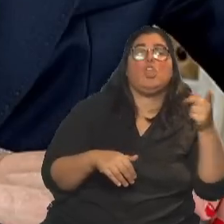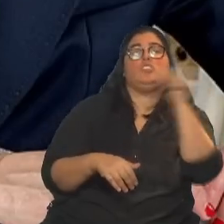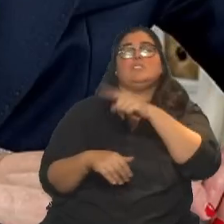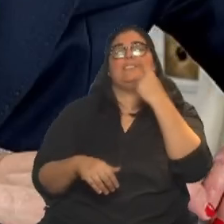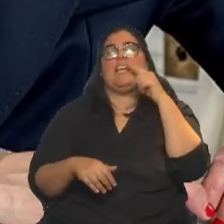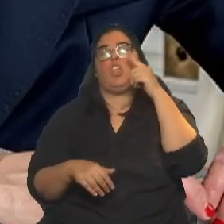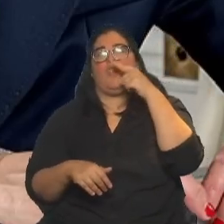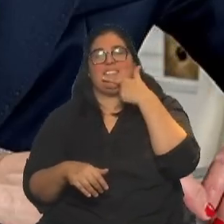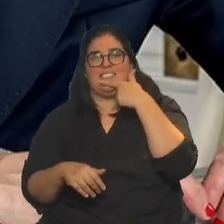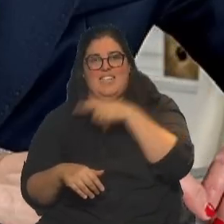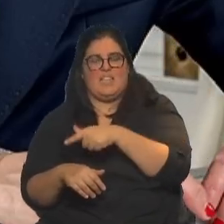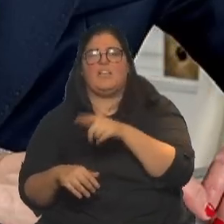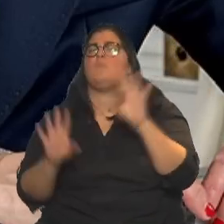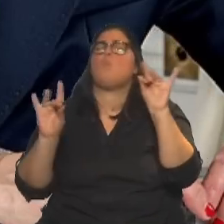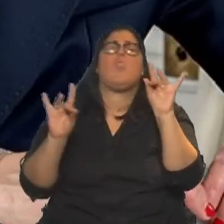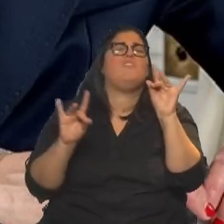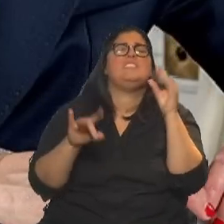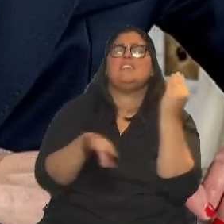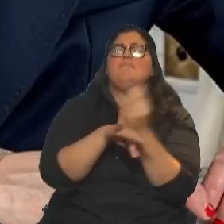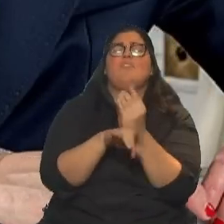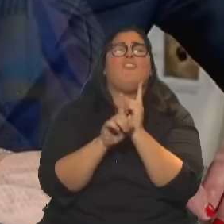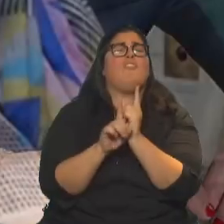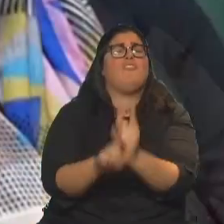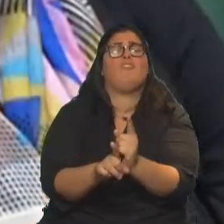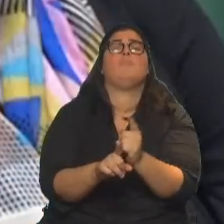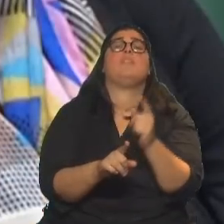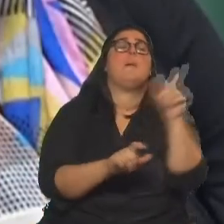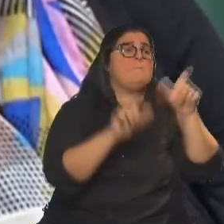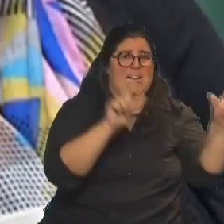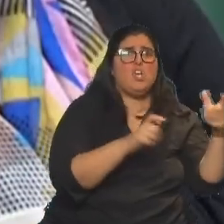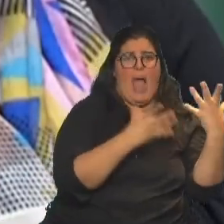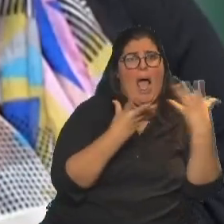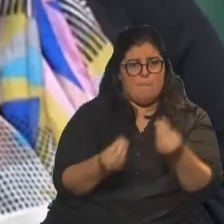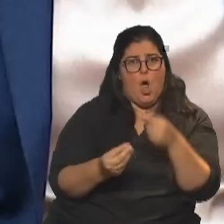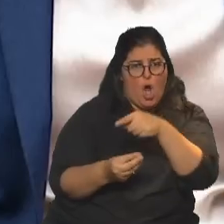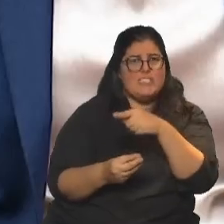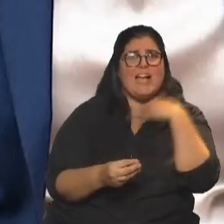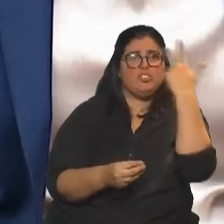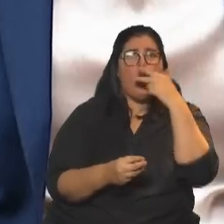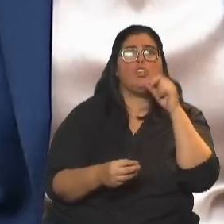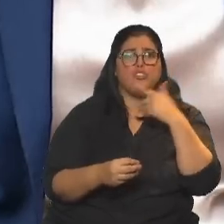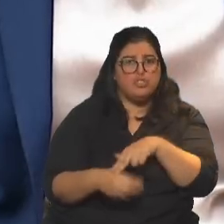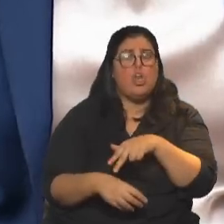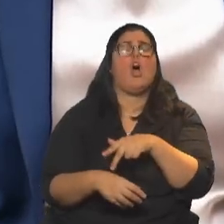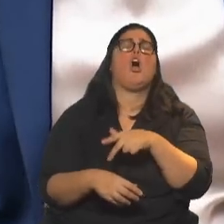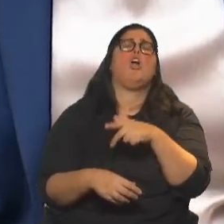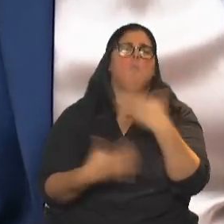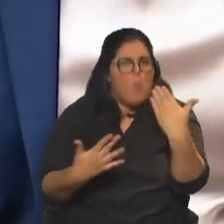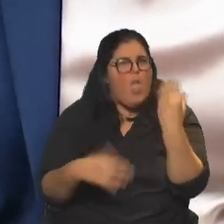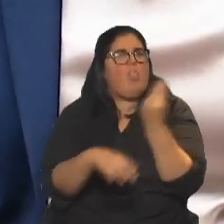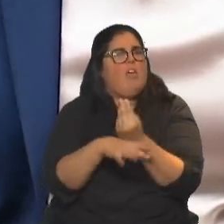situación de este tipo. Quienes sostienen a Johnson, quienes lo apoyan, dicen que él tiene esa capacidad, tiene esa posibilidad por su carisma,